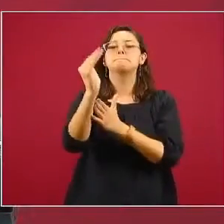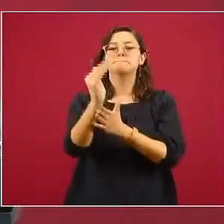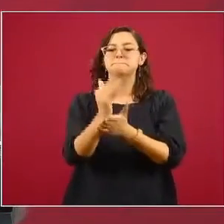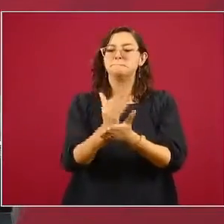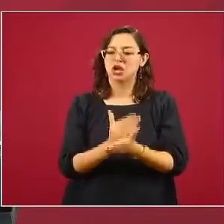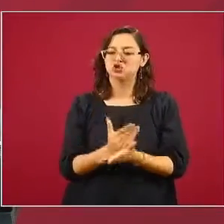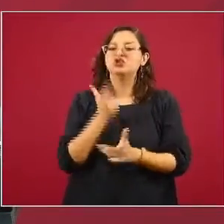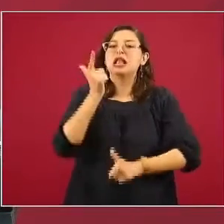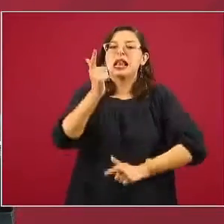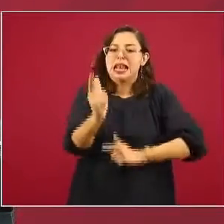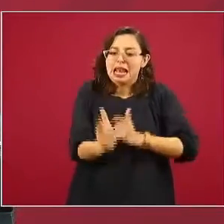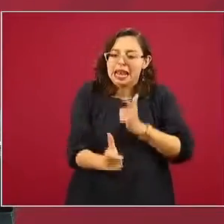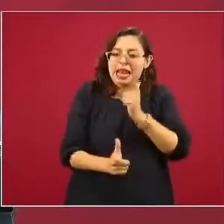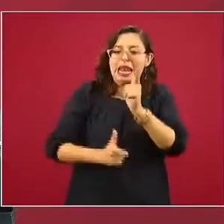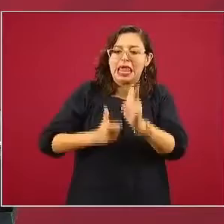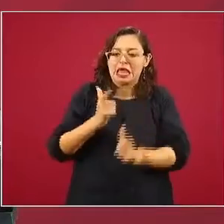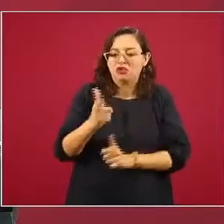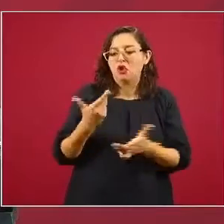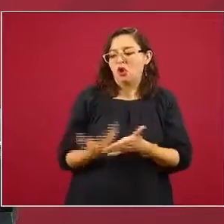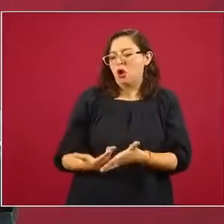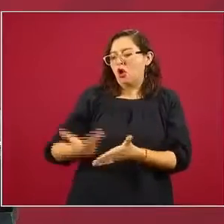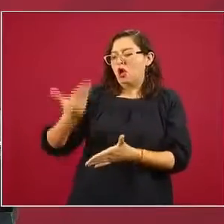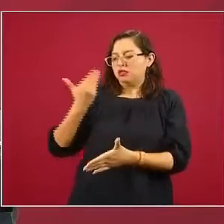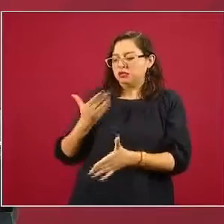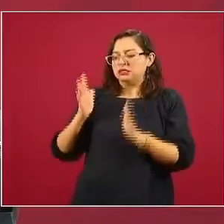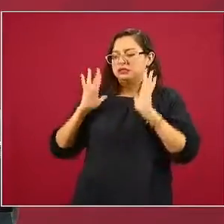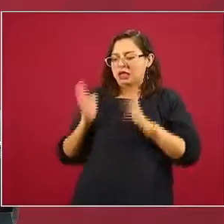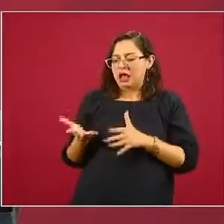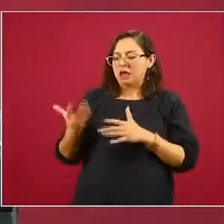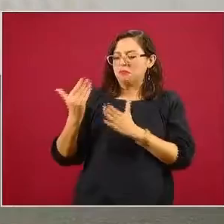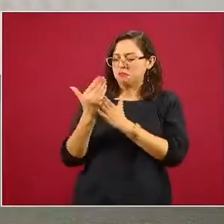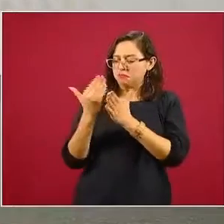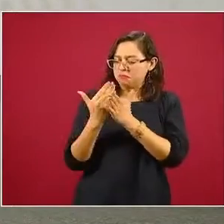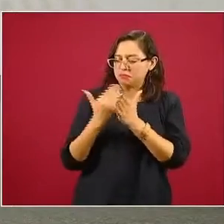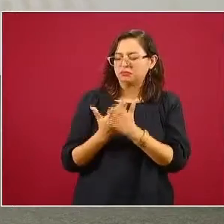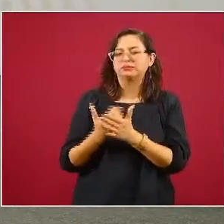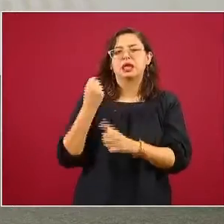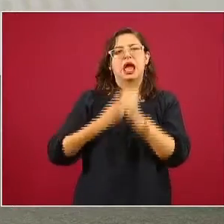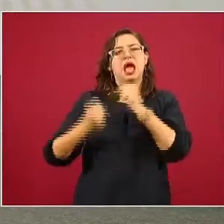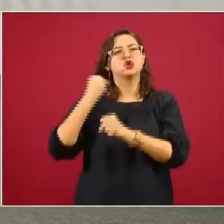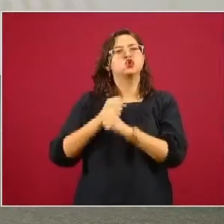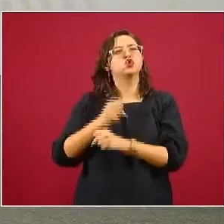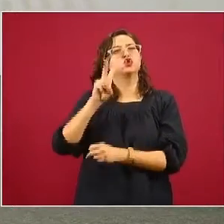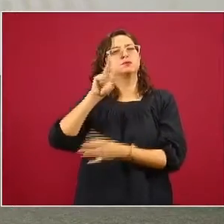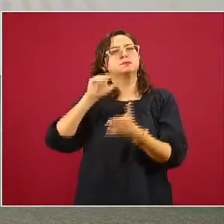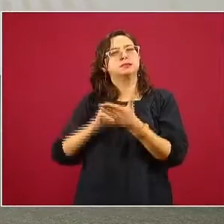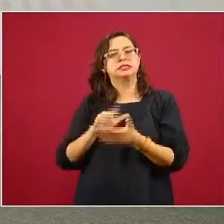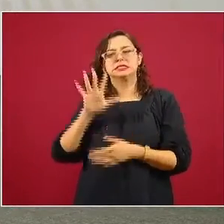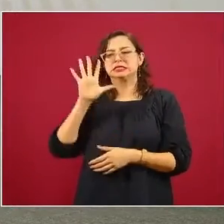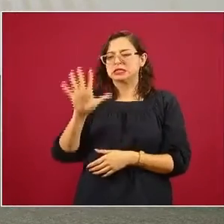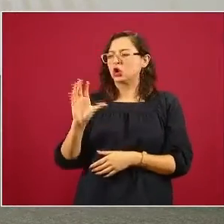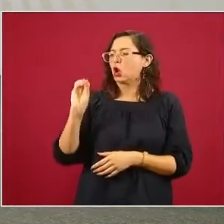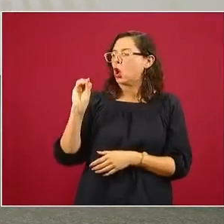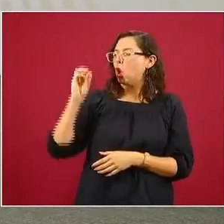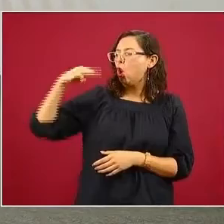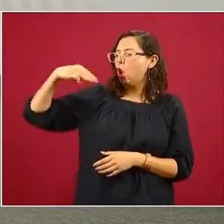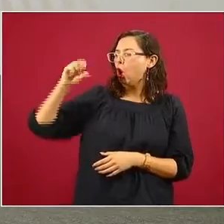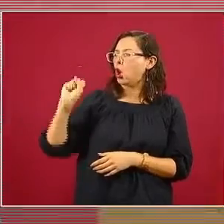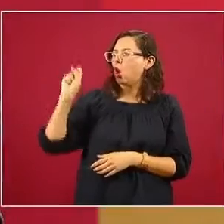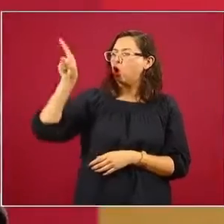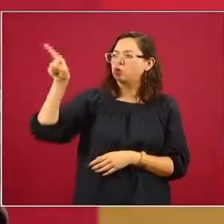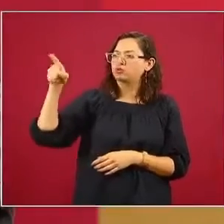medidas que han sido planteadas desde hace muchos años. Concretamente, desde 2005, la Organización Mundial de la